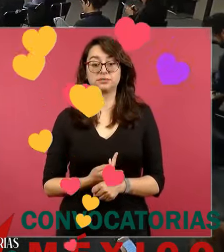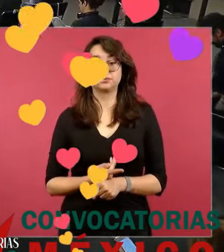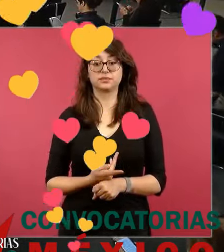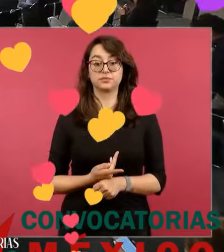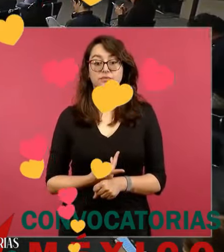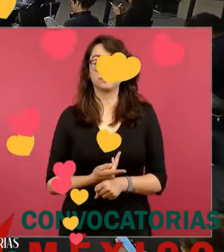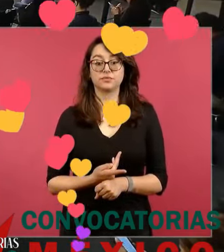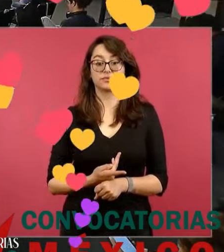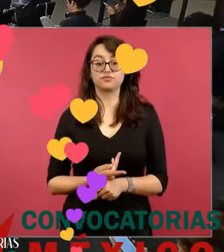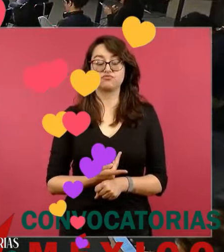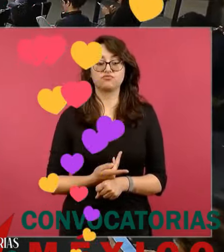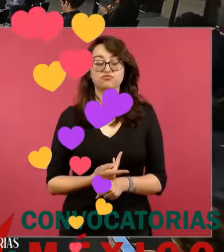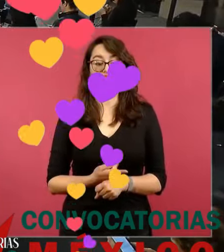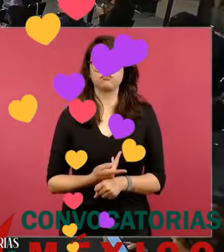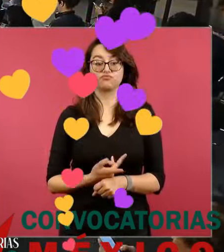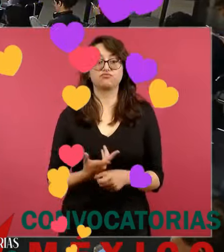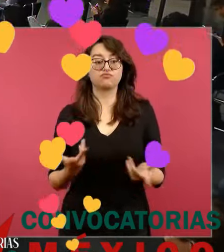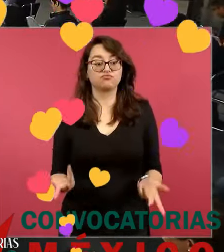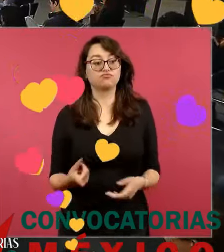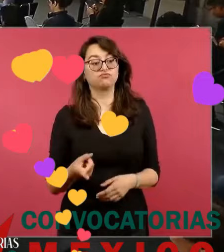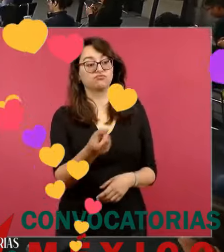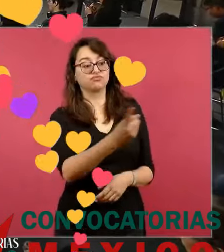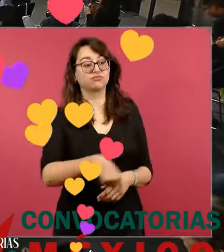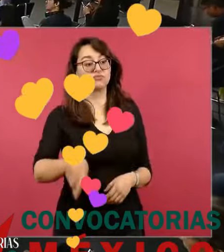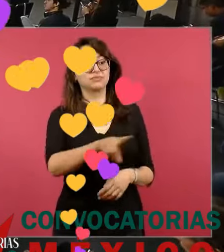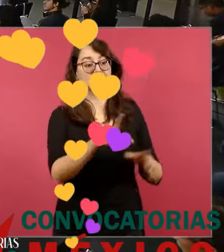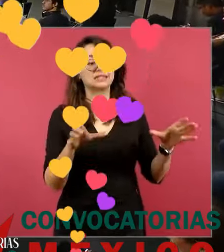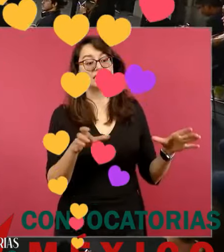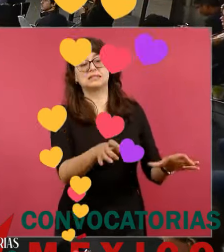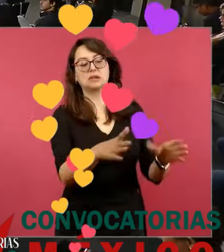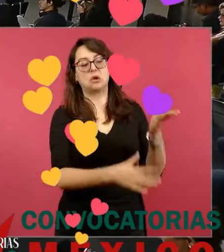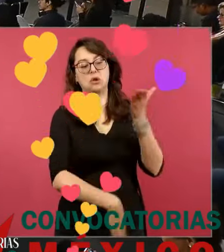a nuestros adversarios a que entiendan el fenómeno